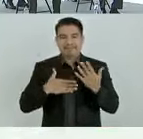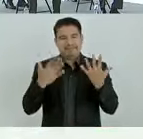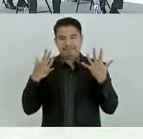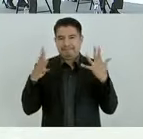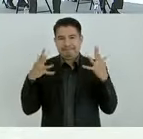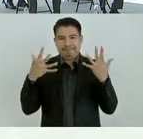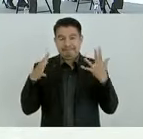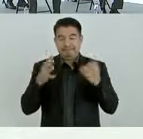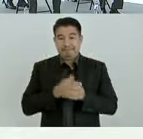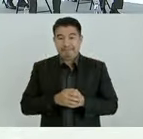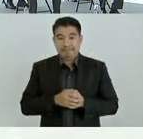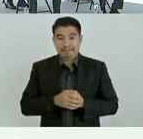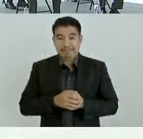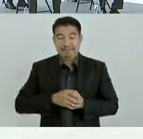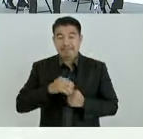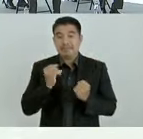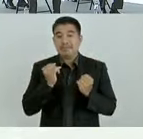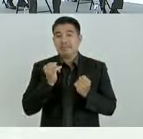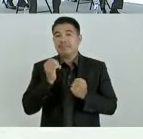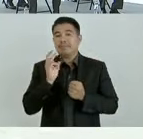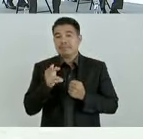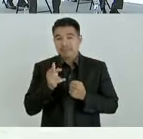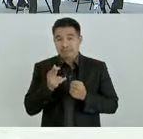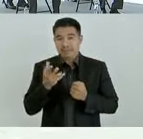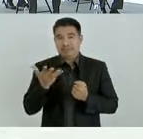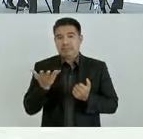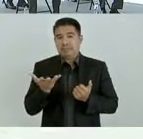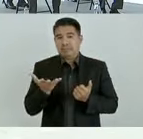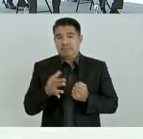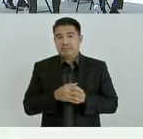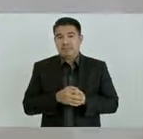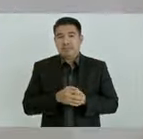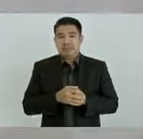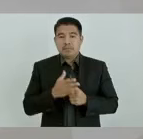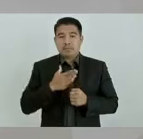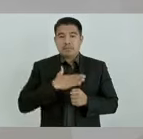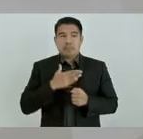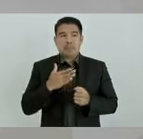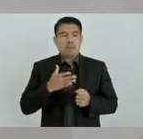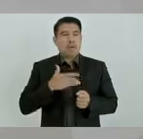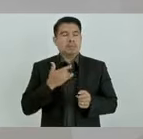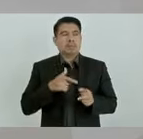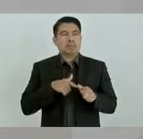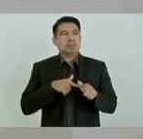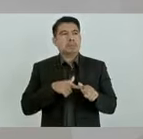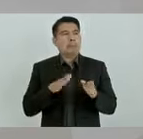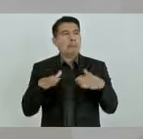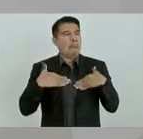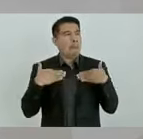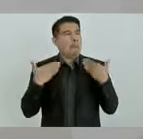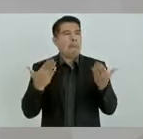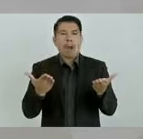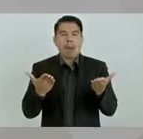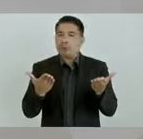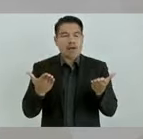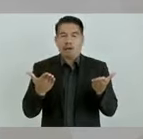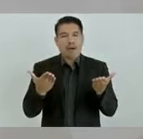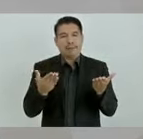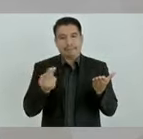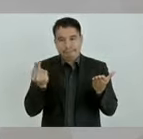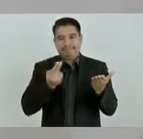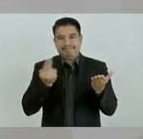Desde luego, no debemos de confiarnos, hay que seguir con las